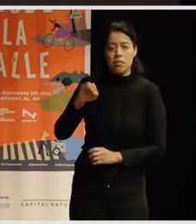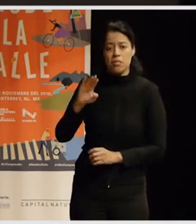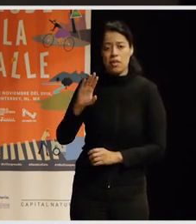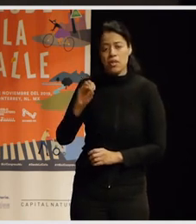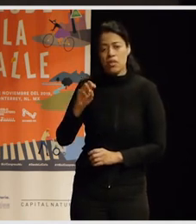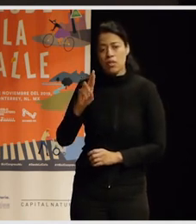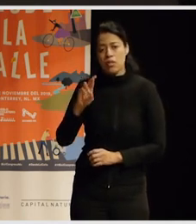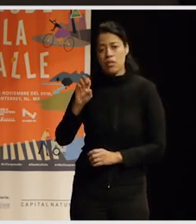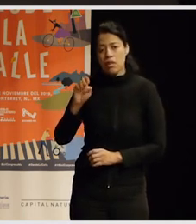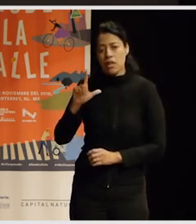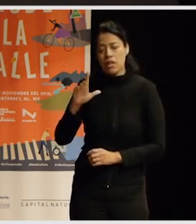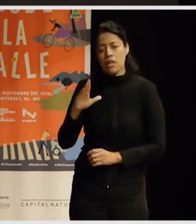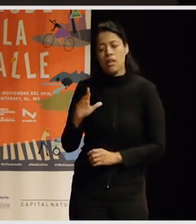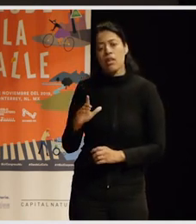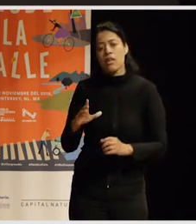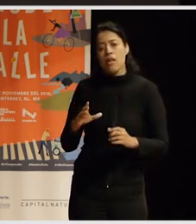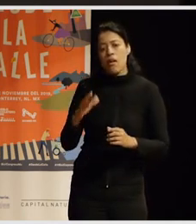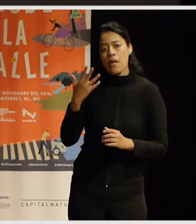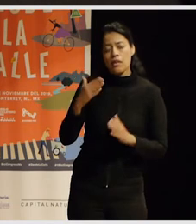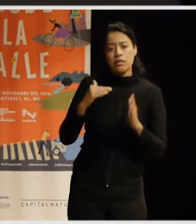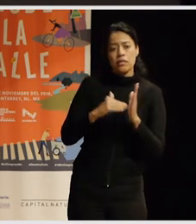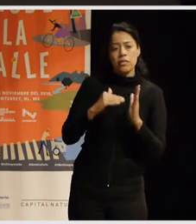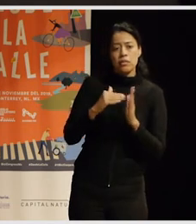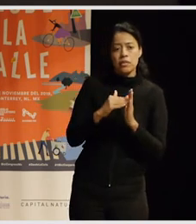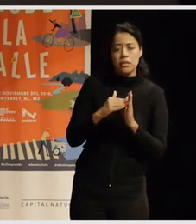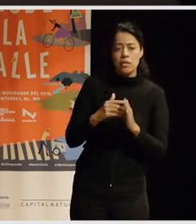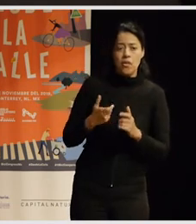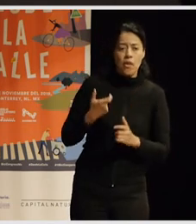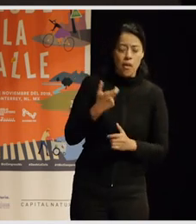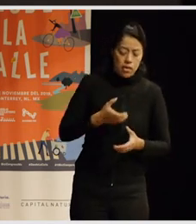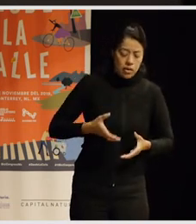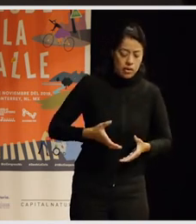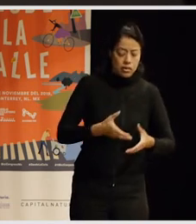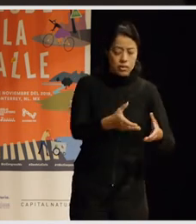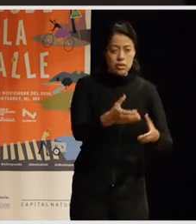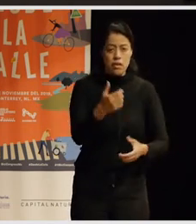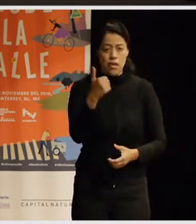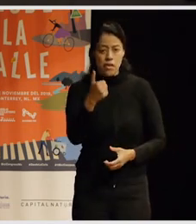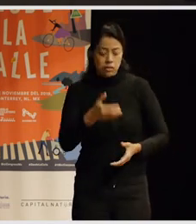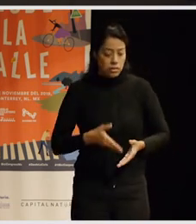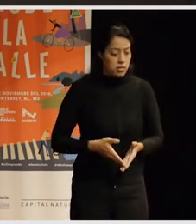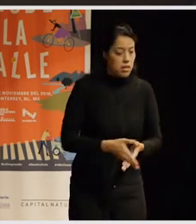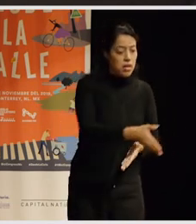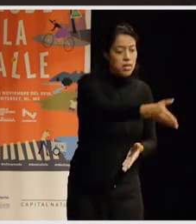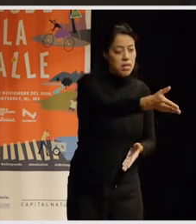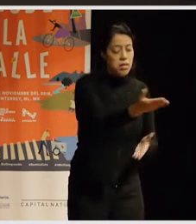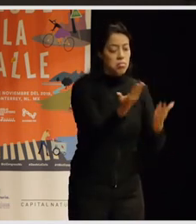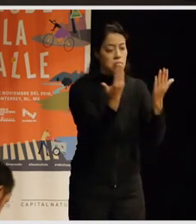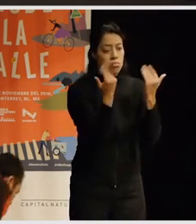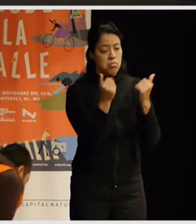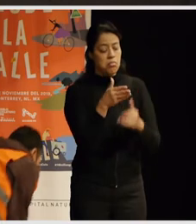millones de pesos en una carretera de concreto como de seis carriles que lleva nada y